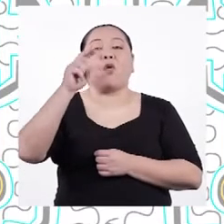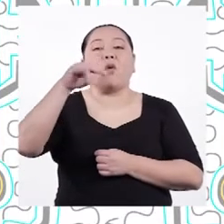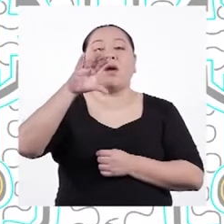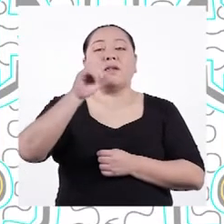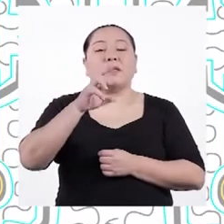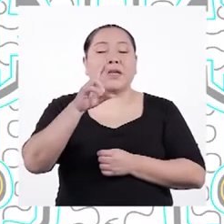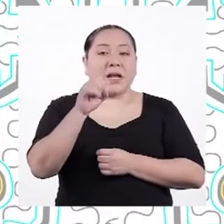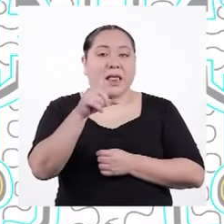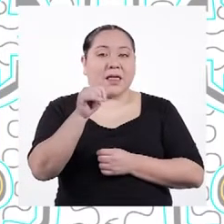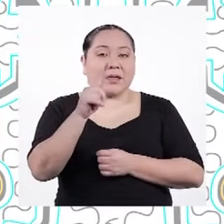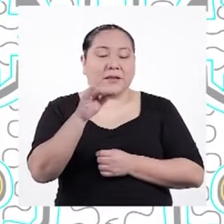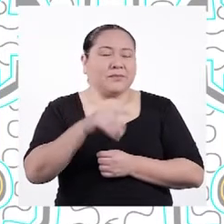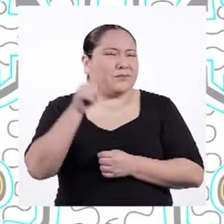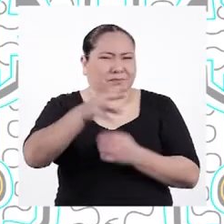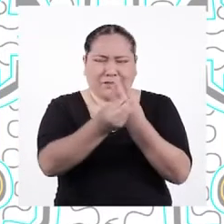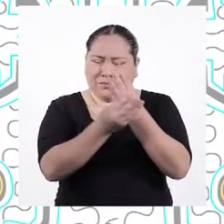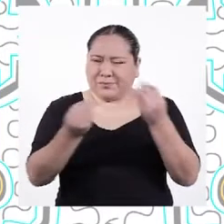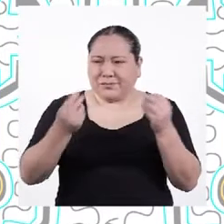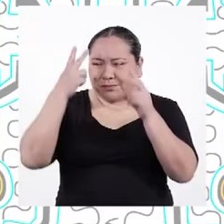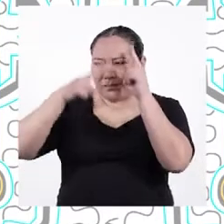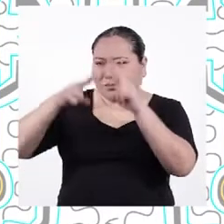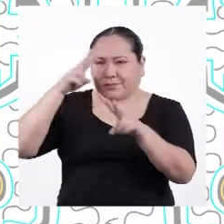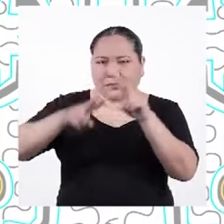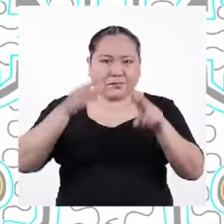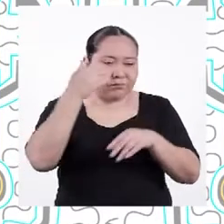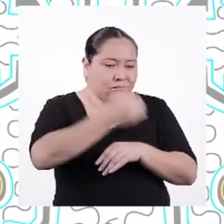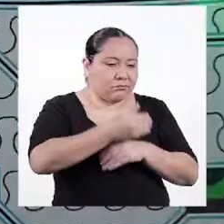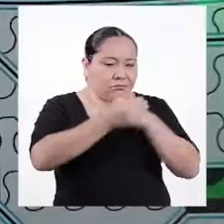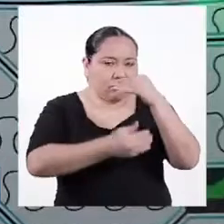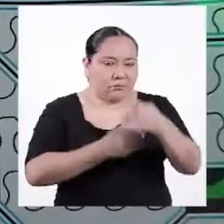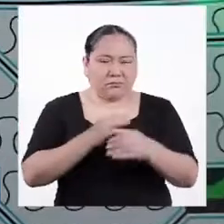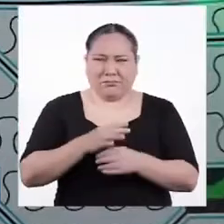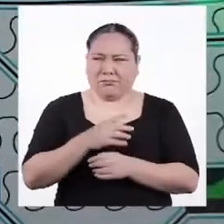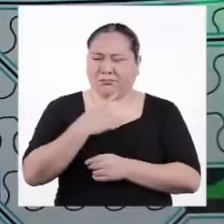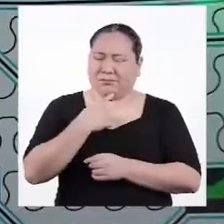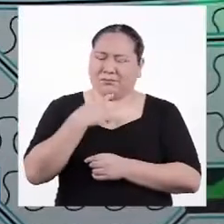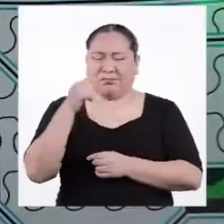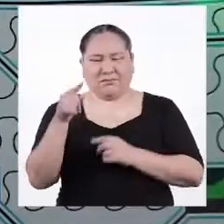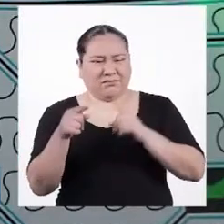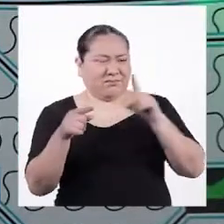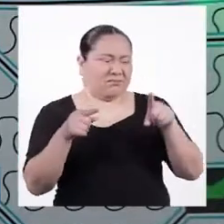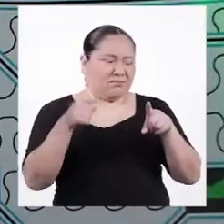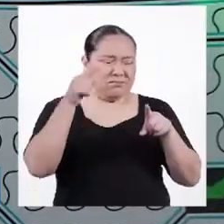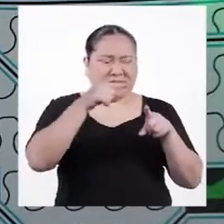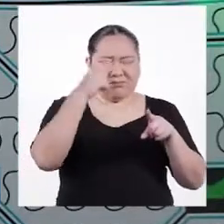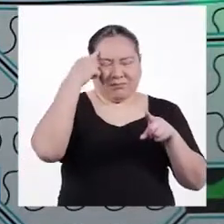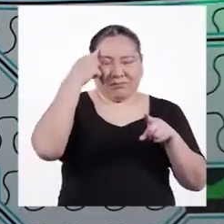montón, considerando las consecuencias. Eso de calcular y